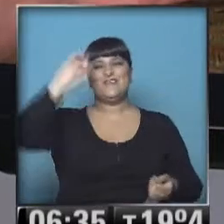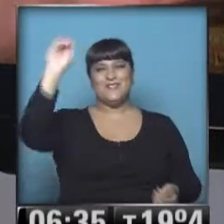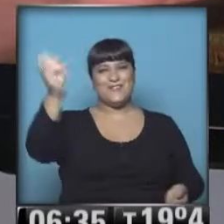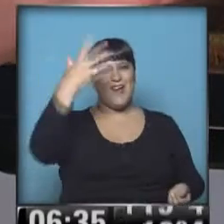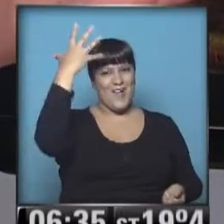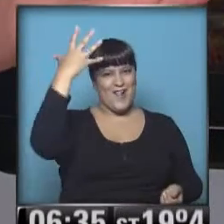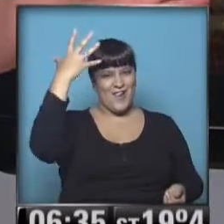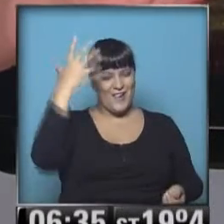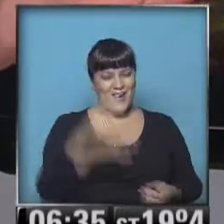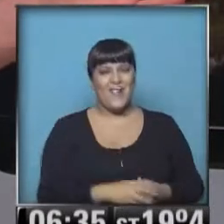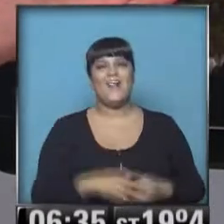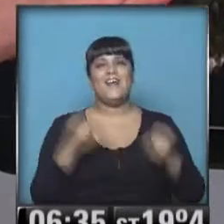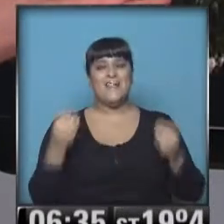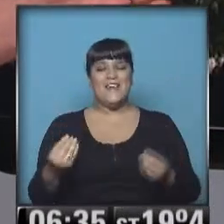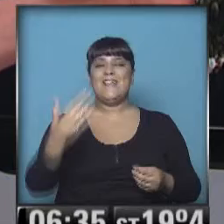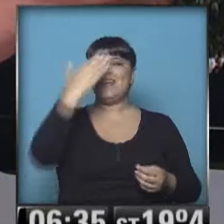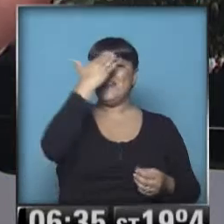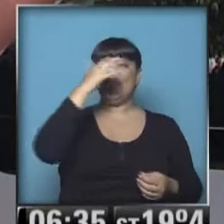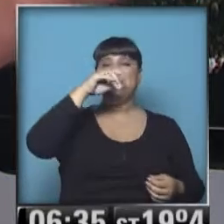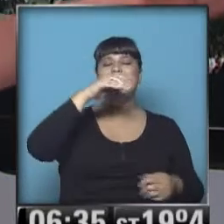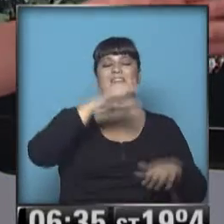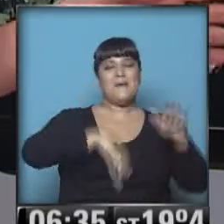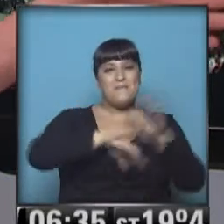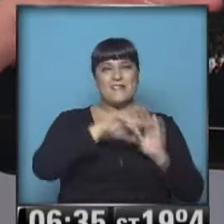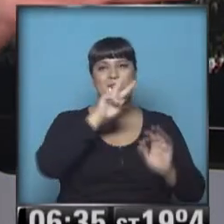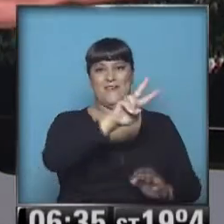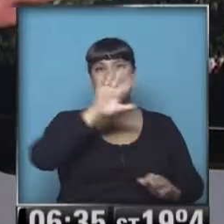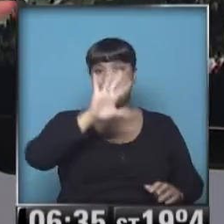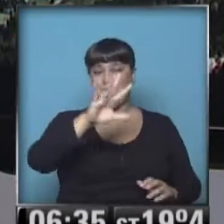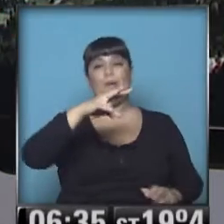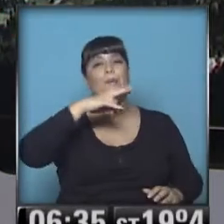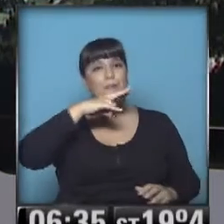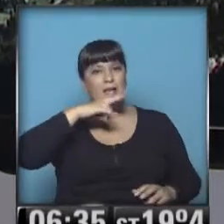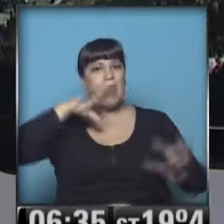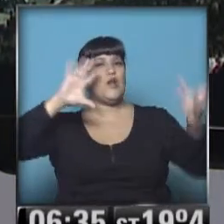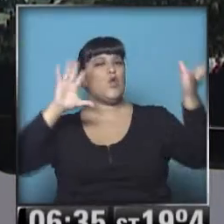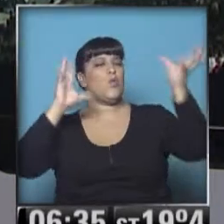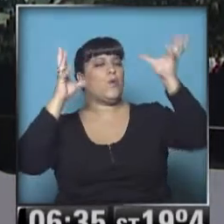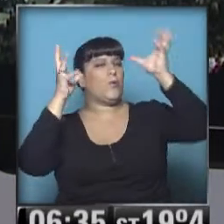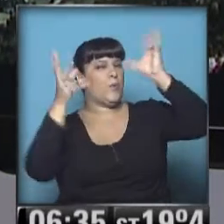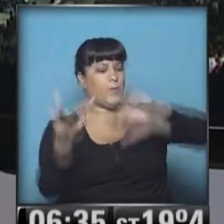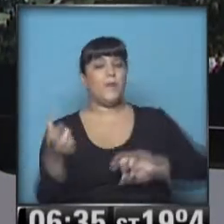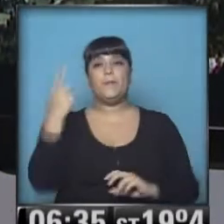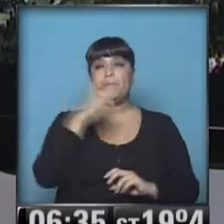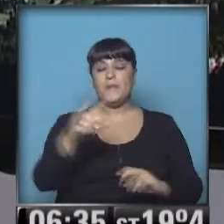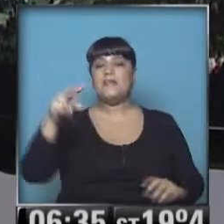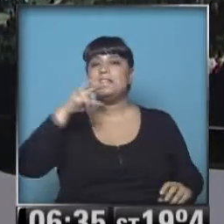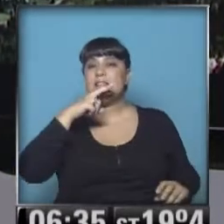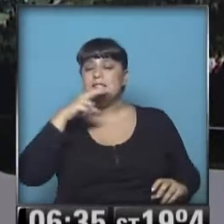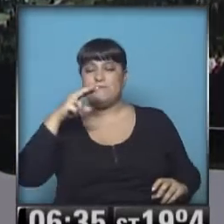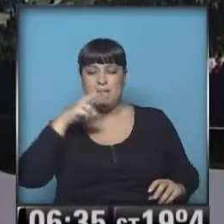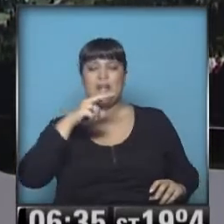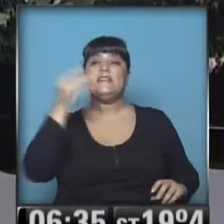¡Solazo! Con 15 y 25. El viernes aumenta un poquito la nubosidad y el sábado